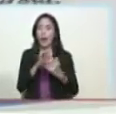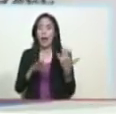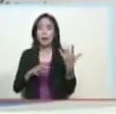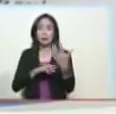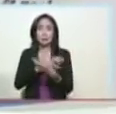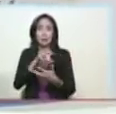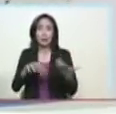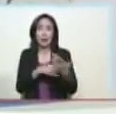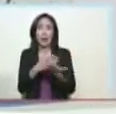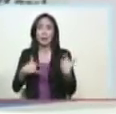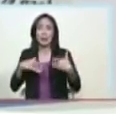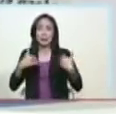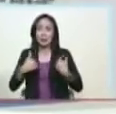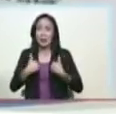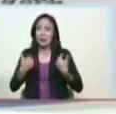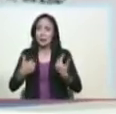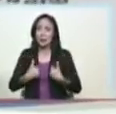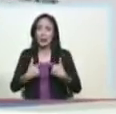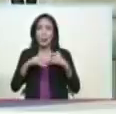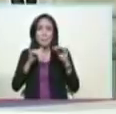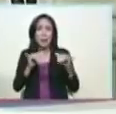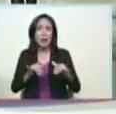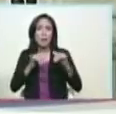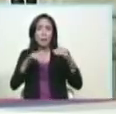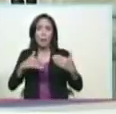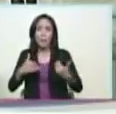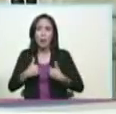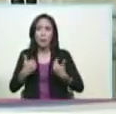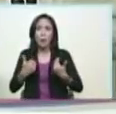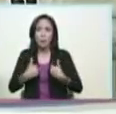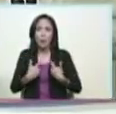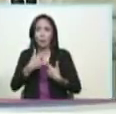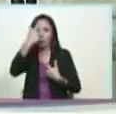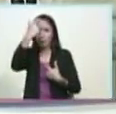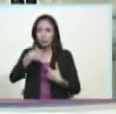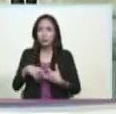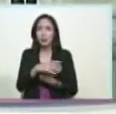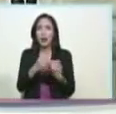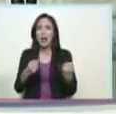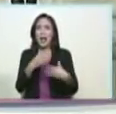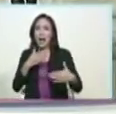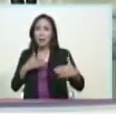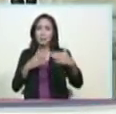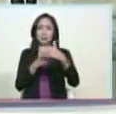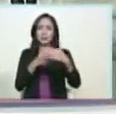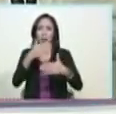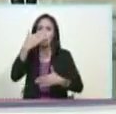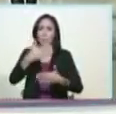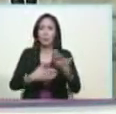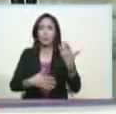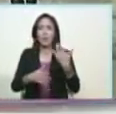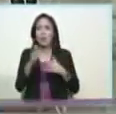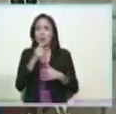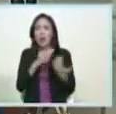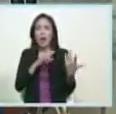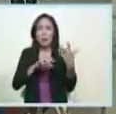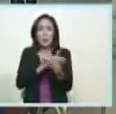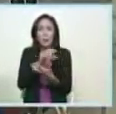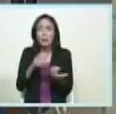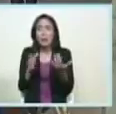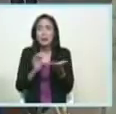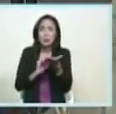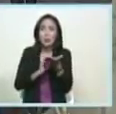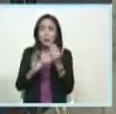sus fracasos y penurias su propio violenta su propio talento y respeta más a los problemas que las